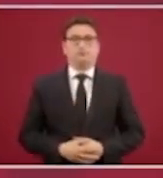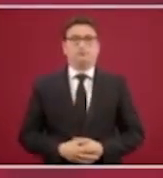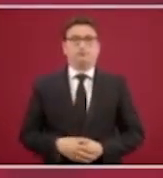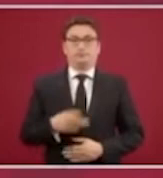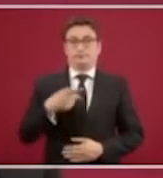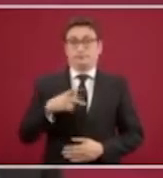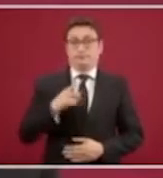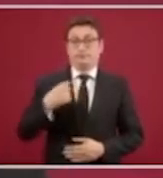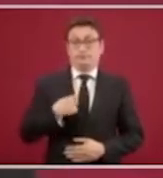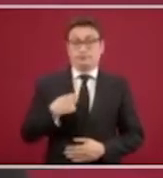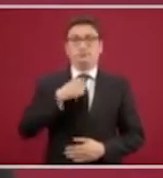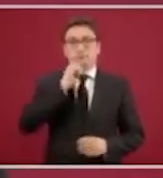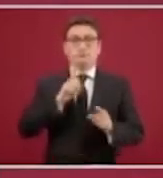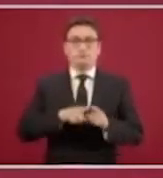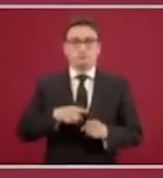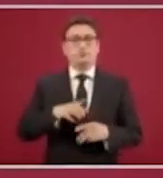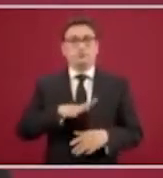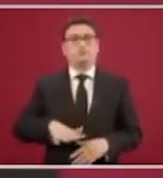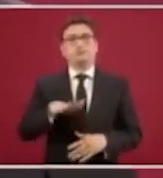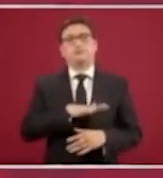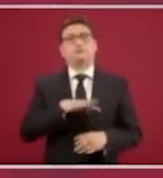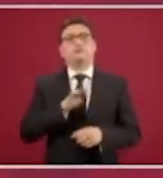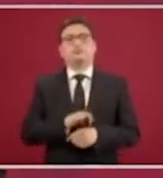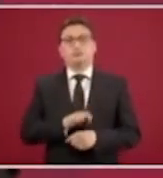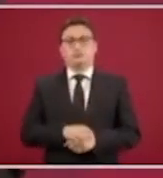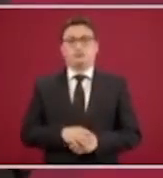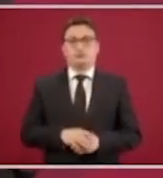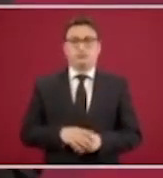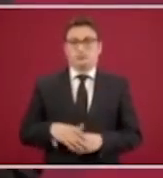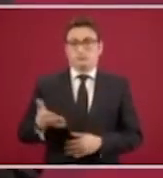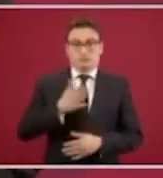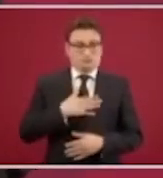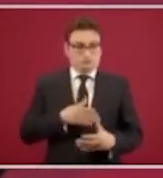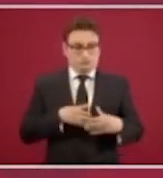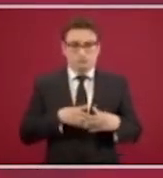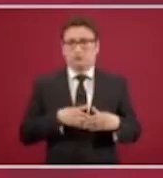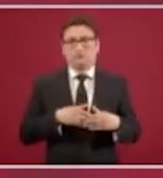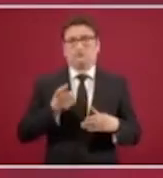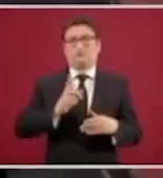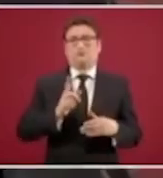pero yo también tengo que defender, no a mi gremio,